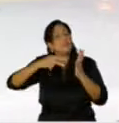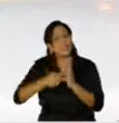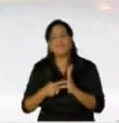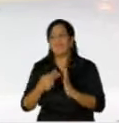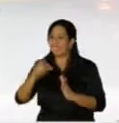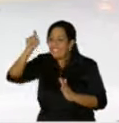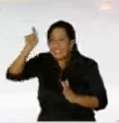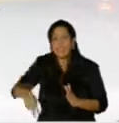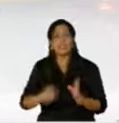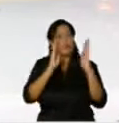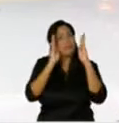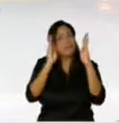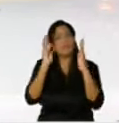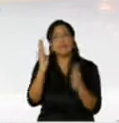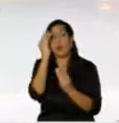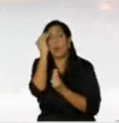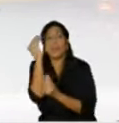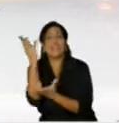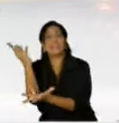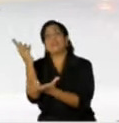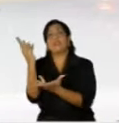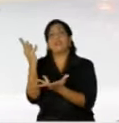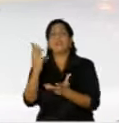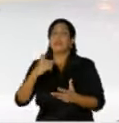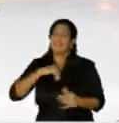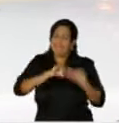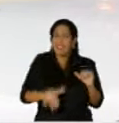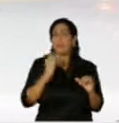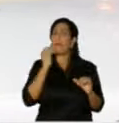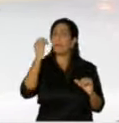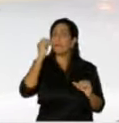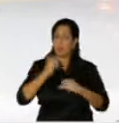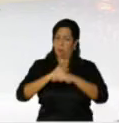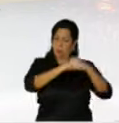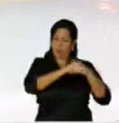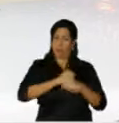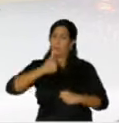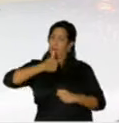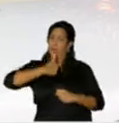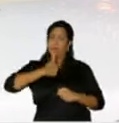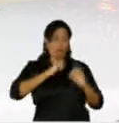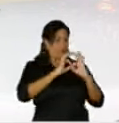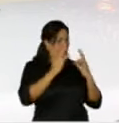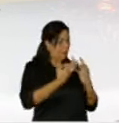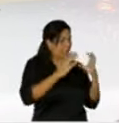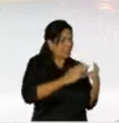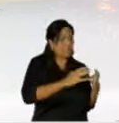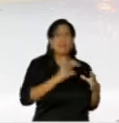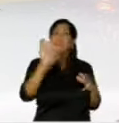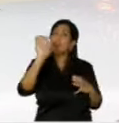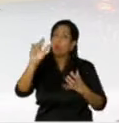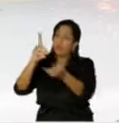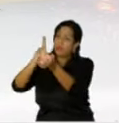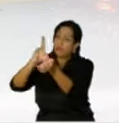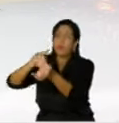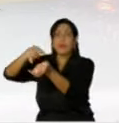con el distanciamiento social. Y así podemos claramente protegernos a nosotros, a nuestros seres queridos y a todos esos médicos y enfermeros que